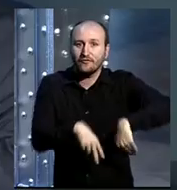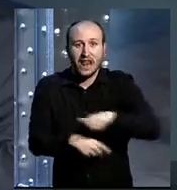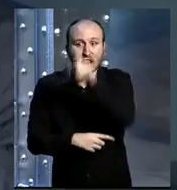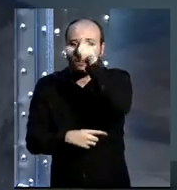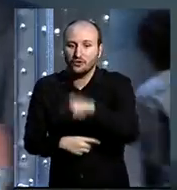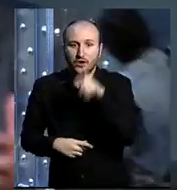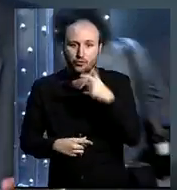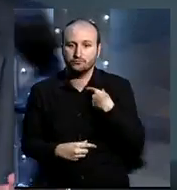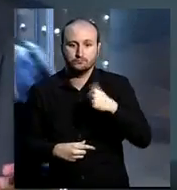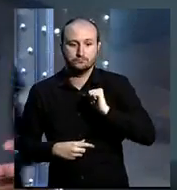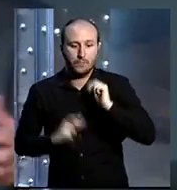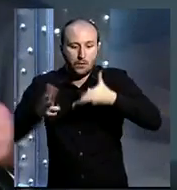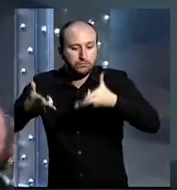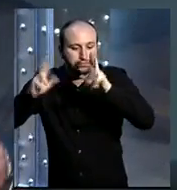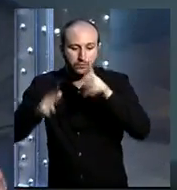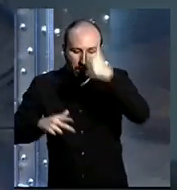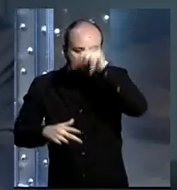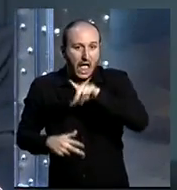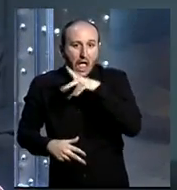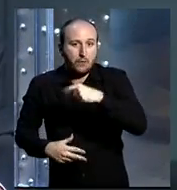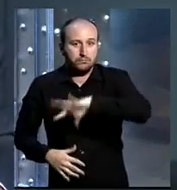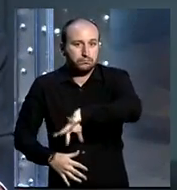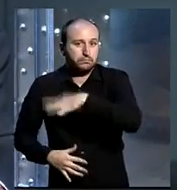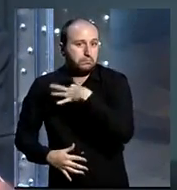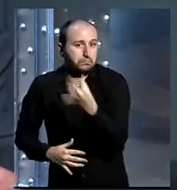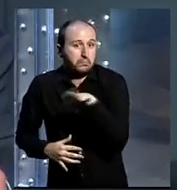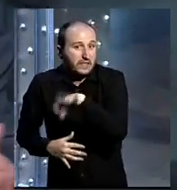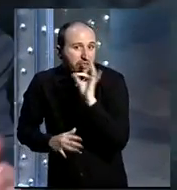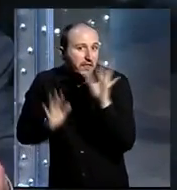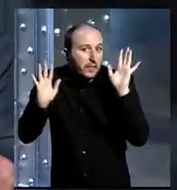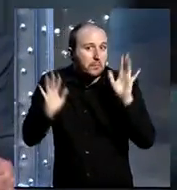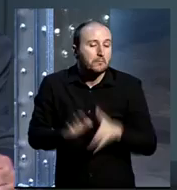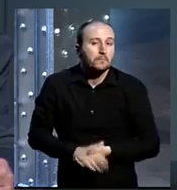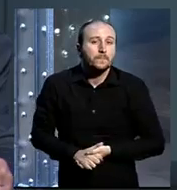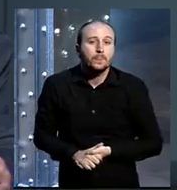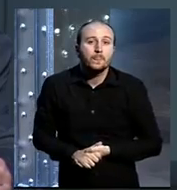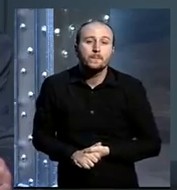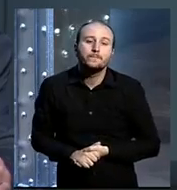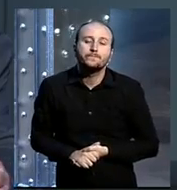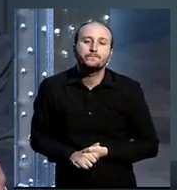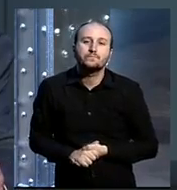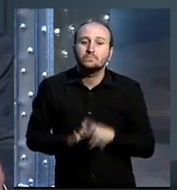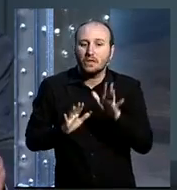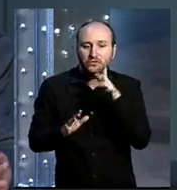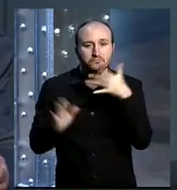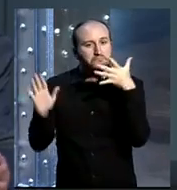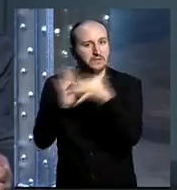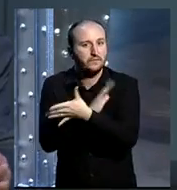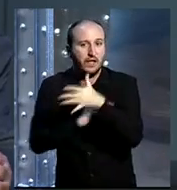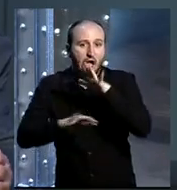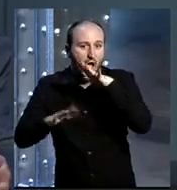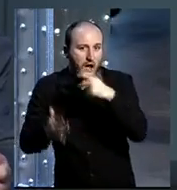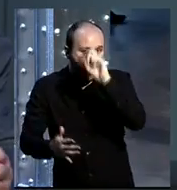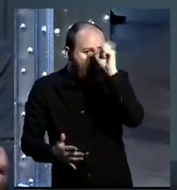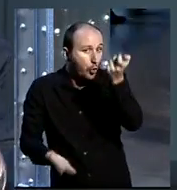que quiere compartir, qué es lo que no quiere compartir, etcétera, etcétera, ¿no? Lo cual quiere decir que es un concepto ahora